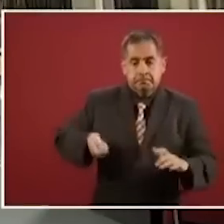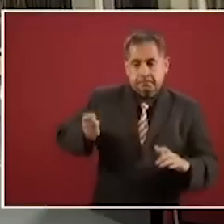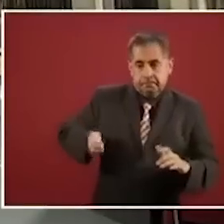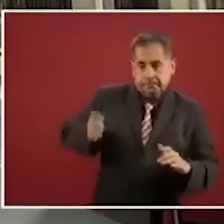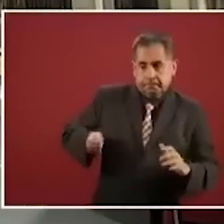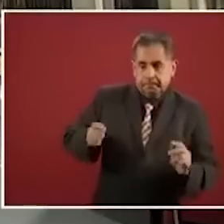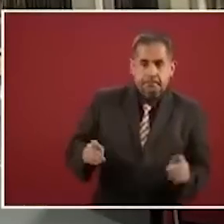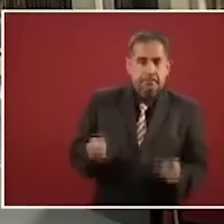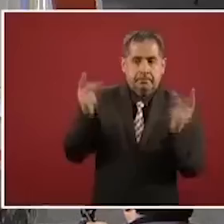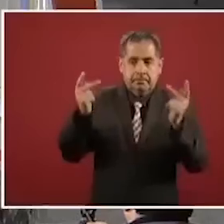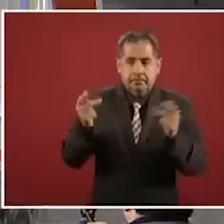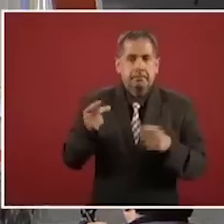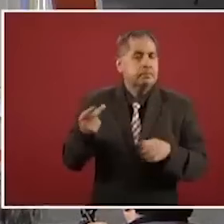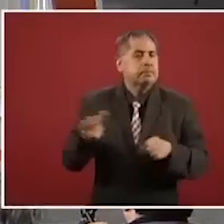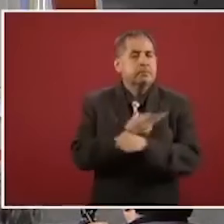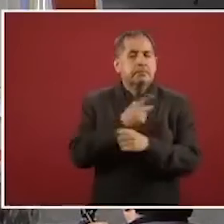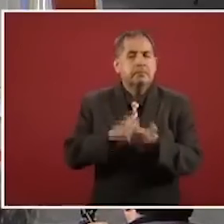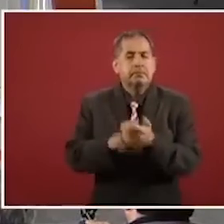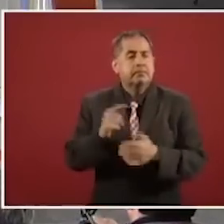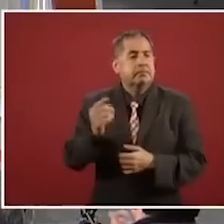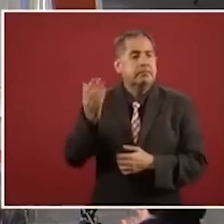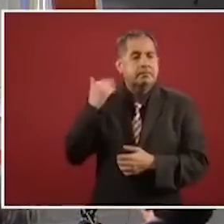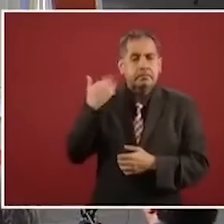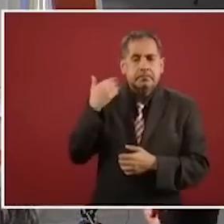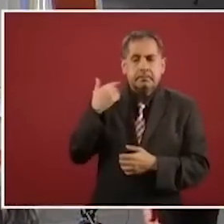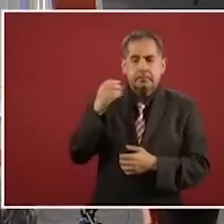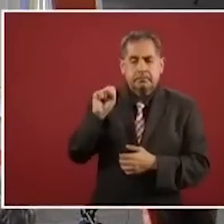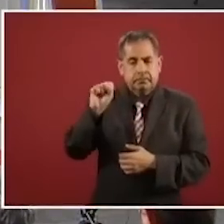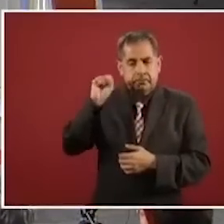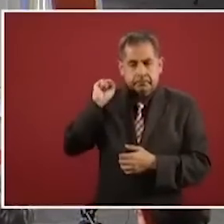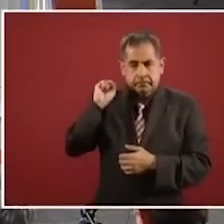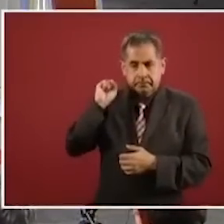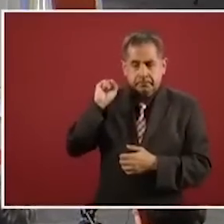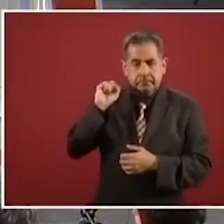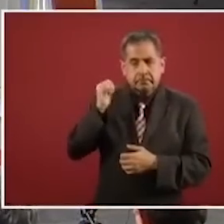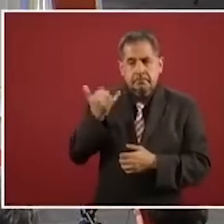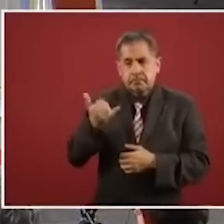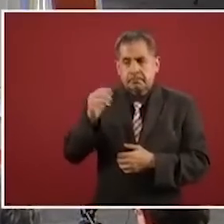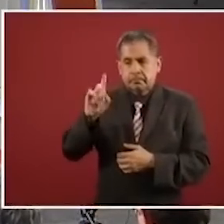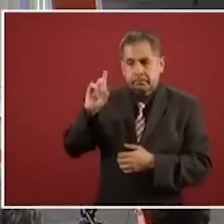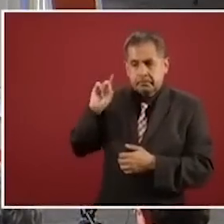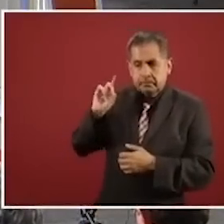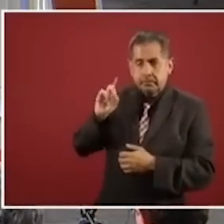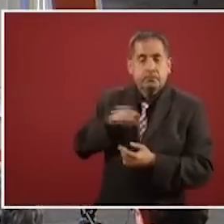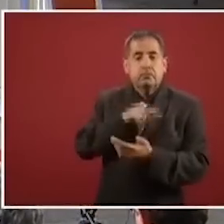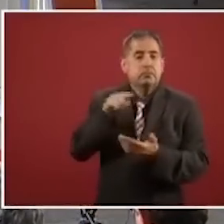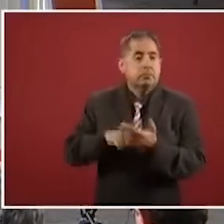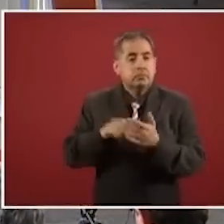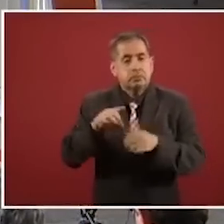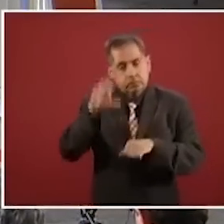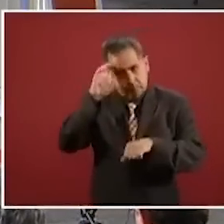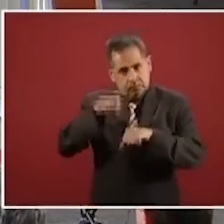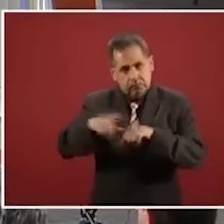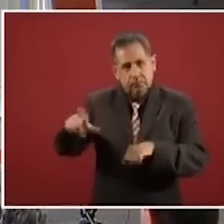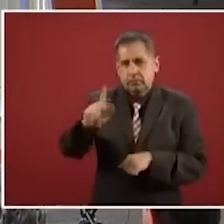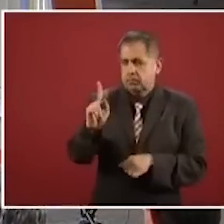subasta que se registró el pasado sábado y domingo en el Centro Cultural Los